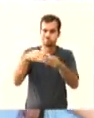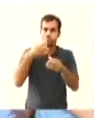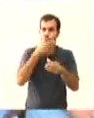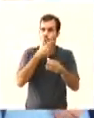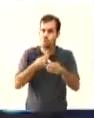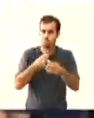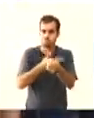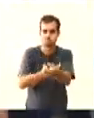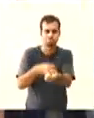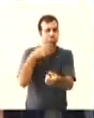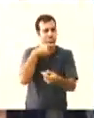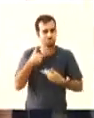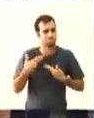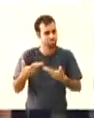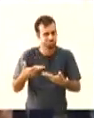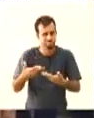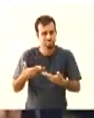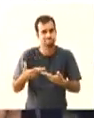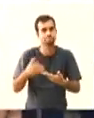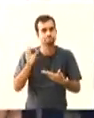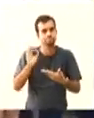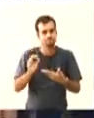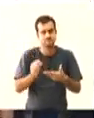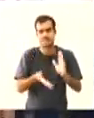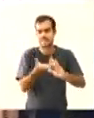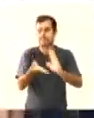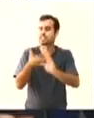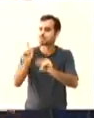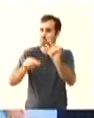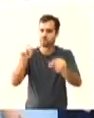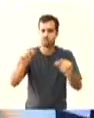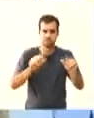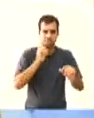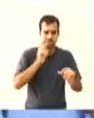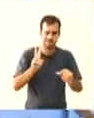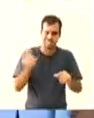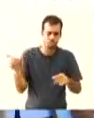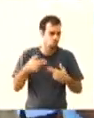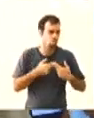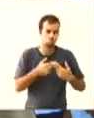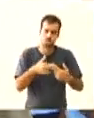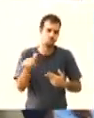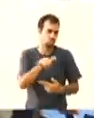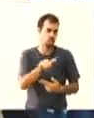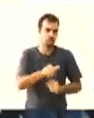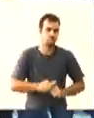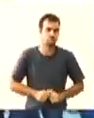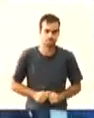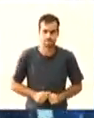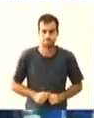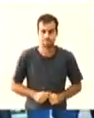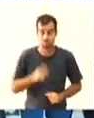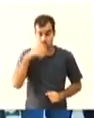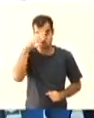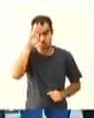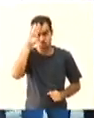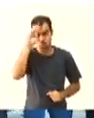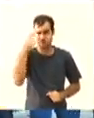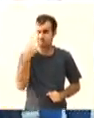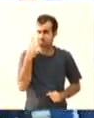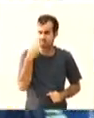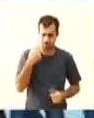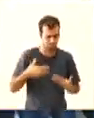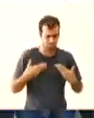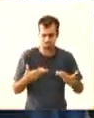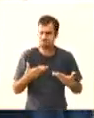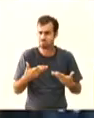entrega desinteresada, donando sangre, salvan vidas. Son héroes anónimos. Cuba, como nadie, ha demostrado su compromiso en lograr que